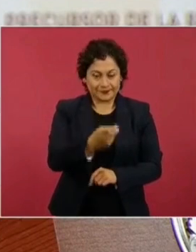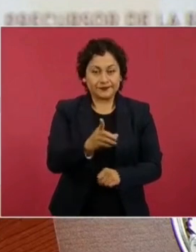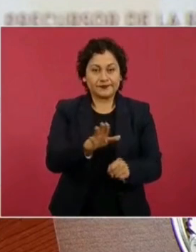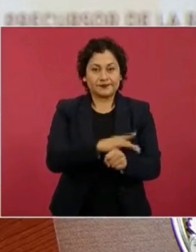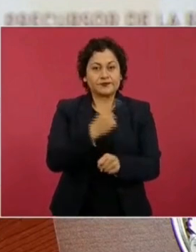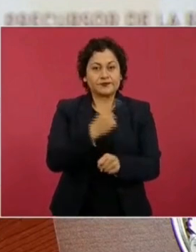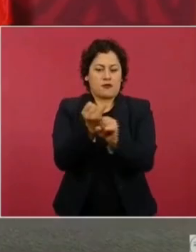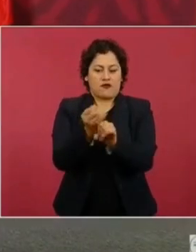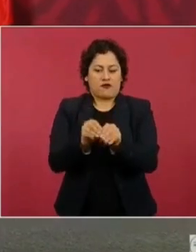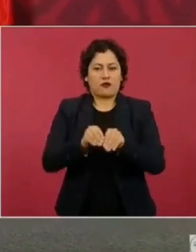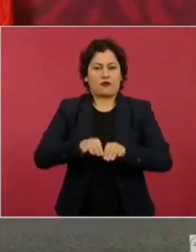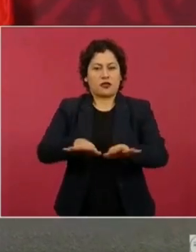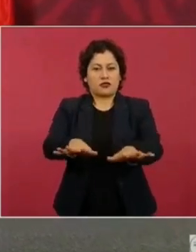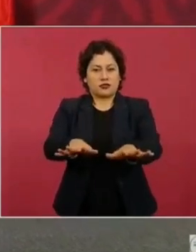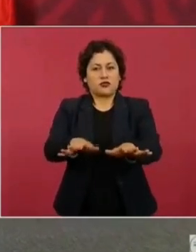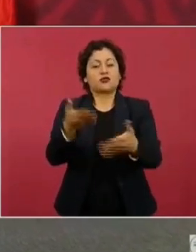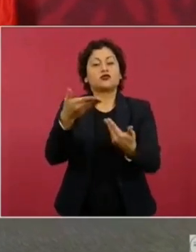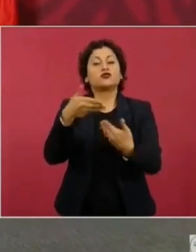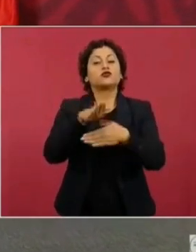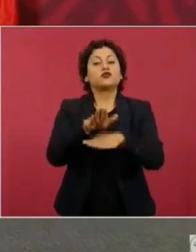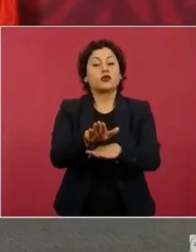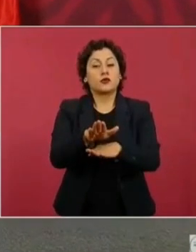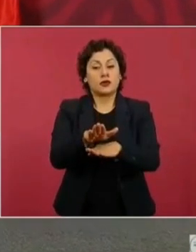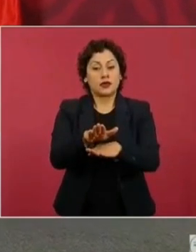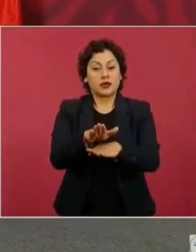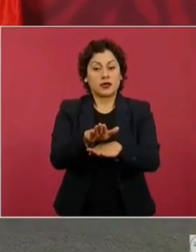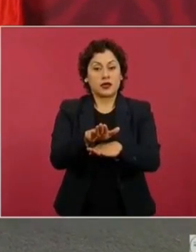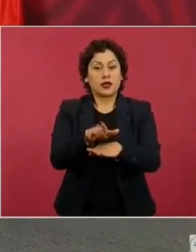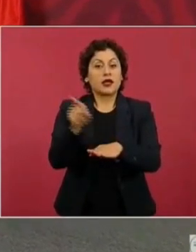orgulloso de tener un presidente